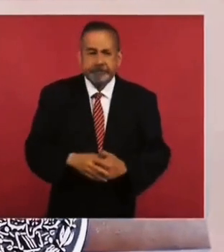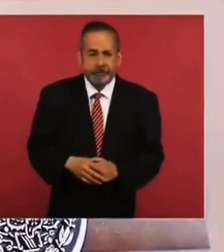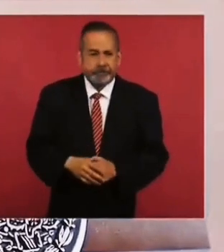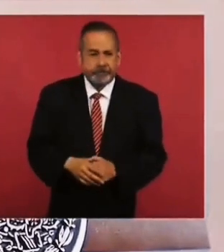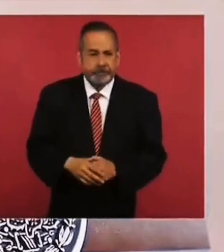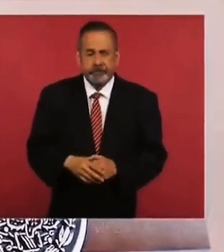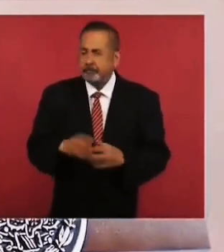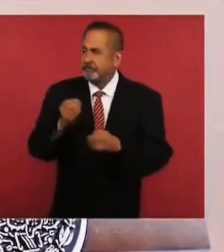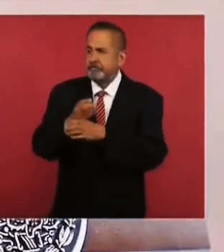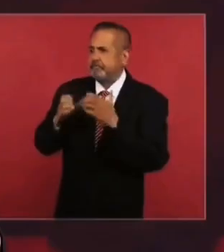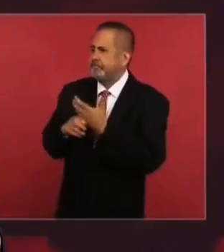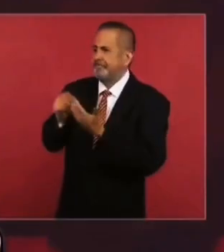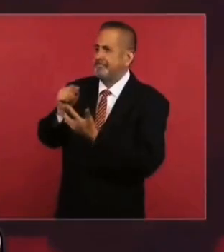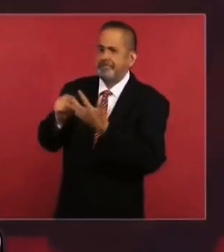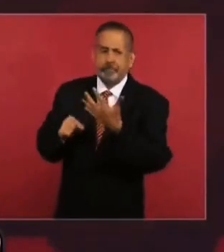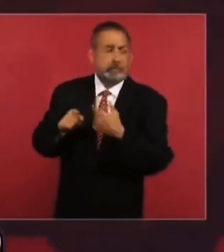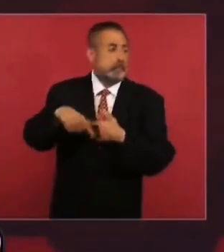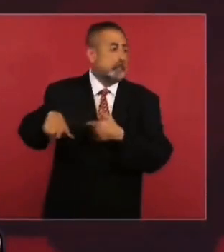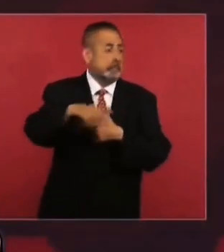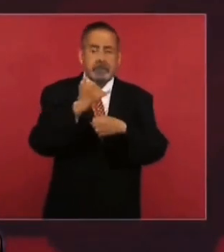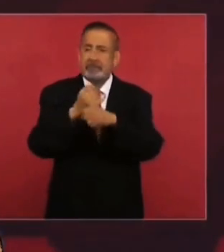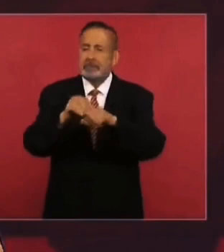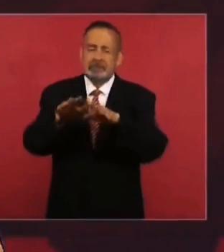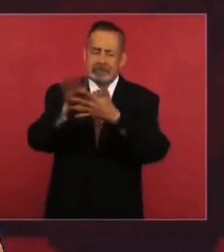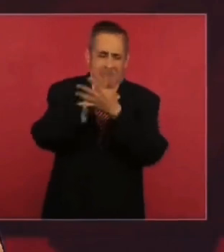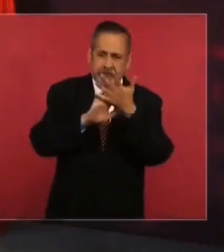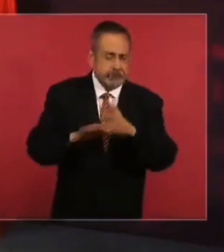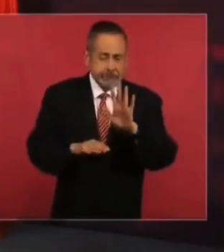como hay mucha desinformación,